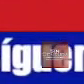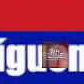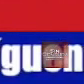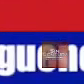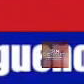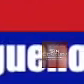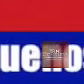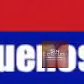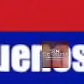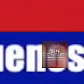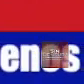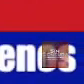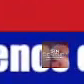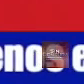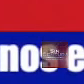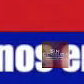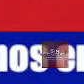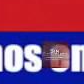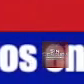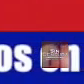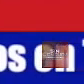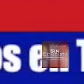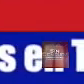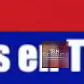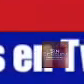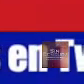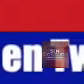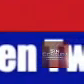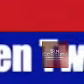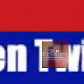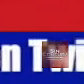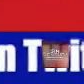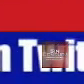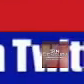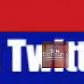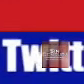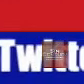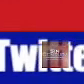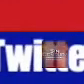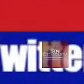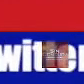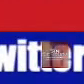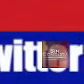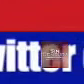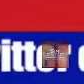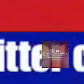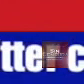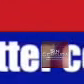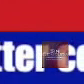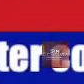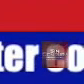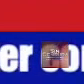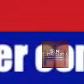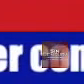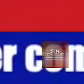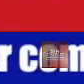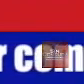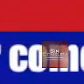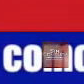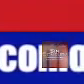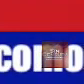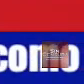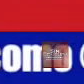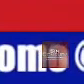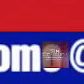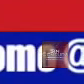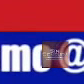participación activa, libre, auténtica, y algunos distritos o algunos lugares donde hubo dirigentes o pseudodirigentes